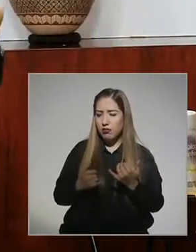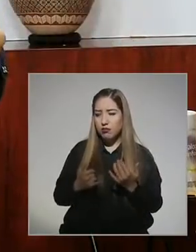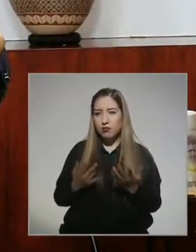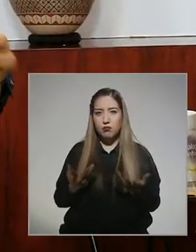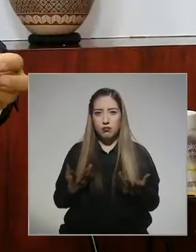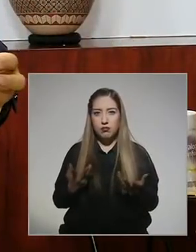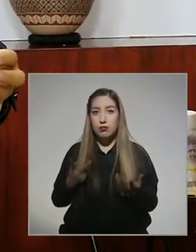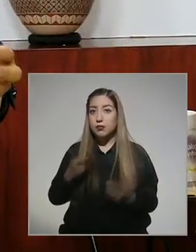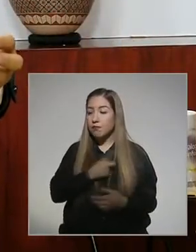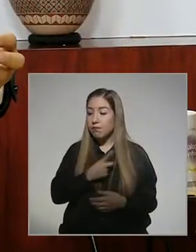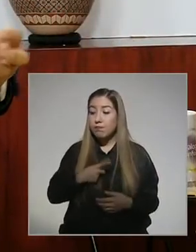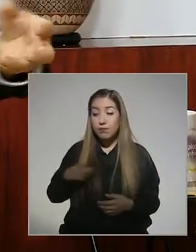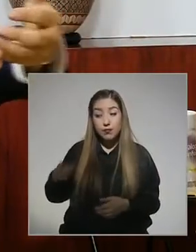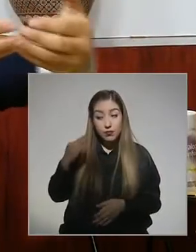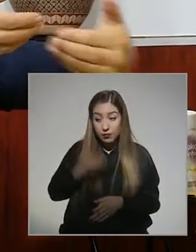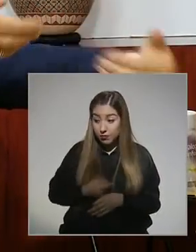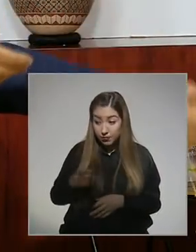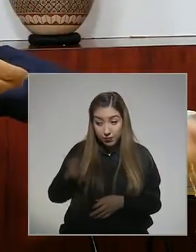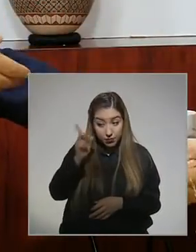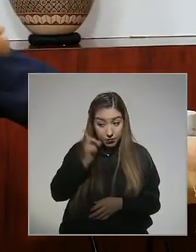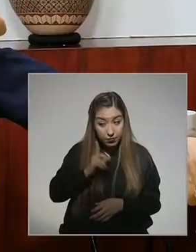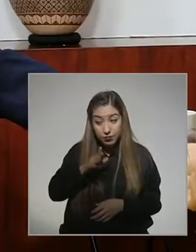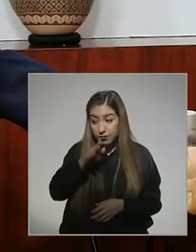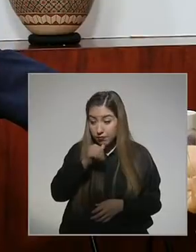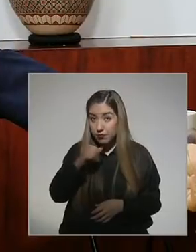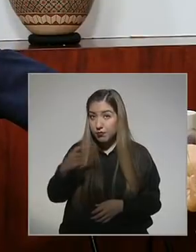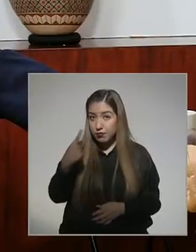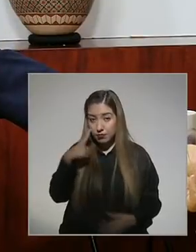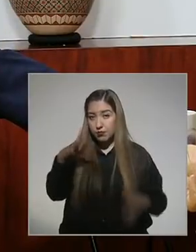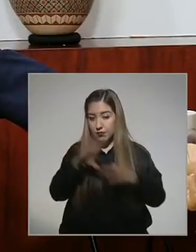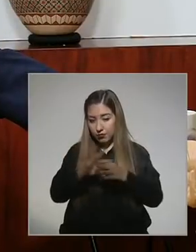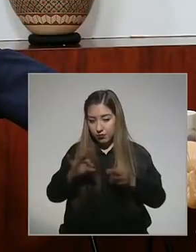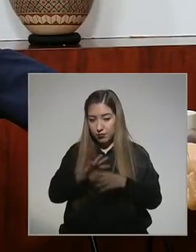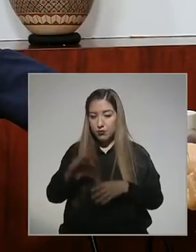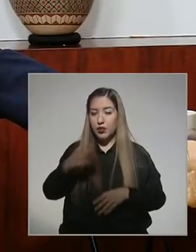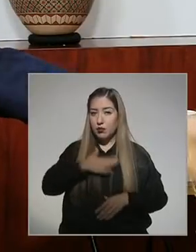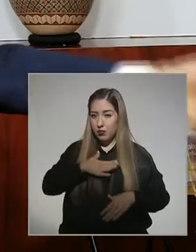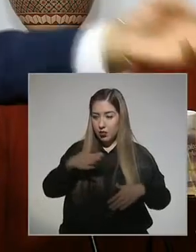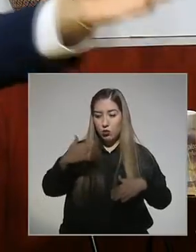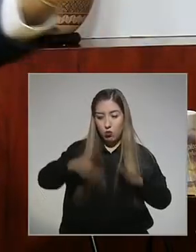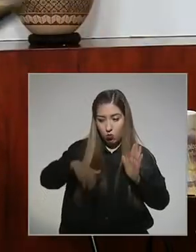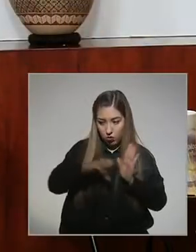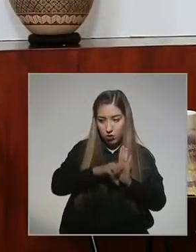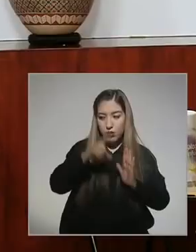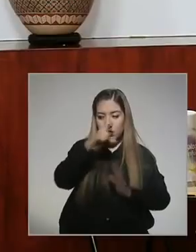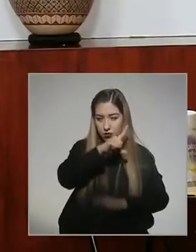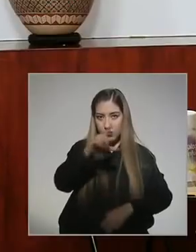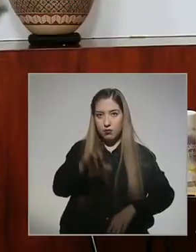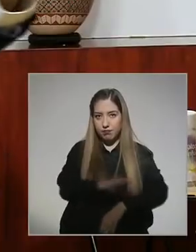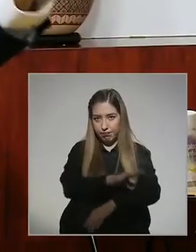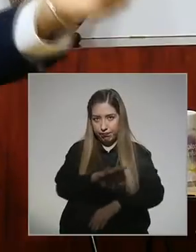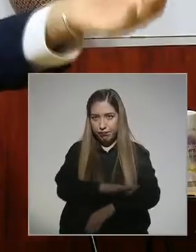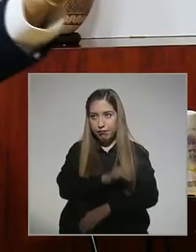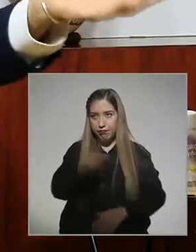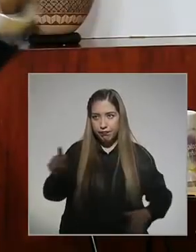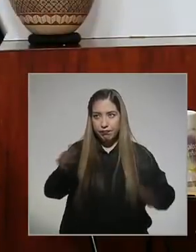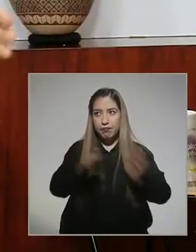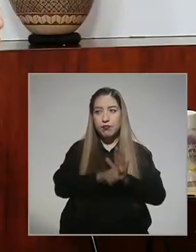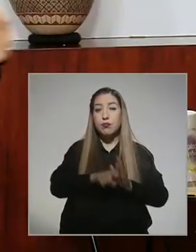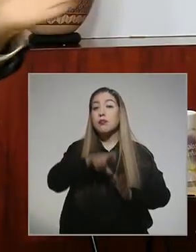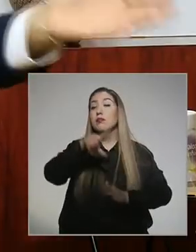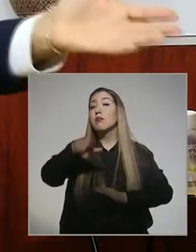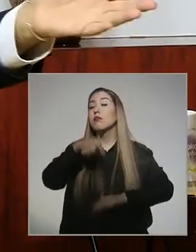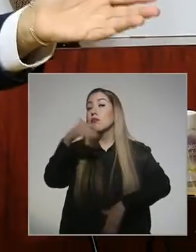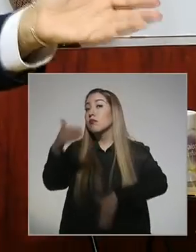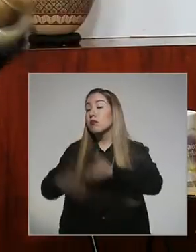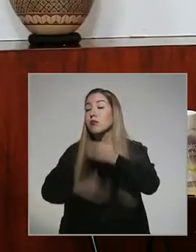estar durmiendo con el aparato. Me lo das y se carga en mi habitación. ¿Qué consecuencia puede haber si no lo hace